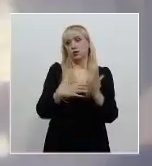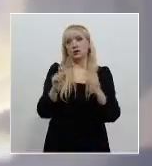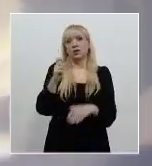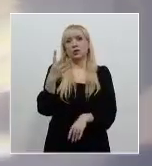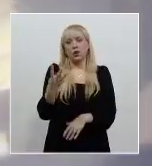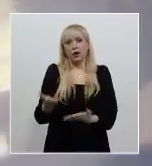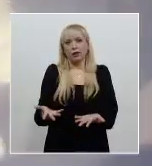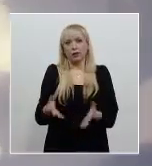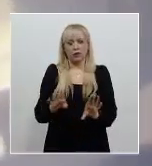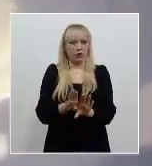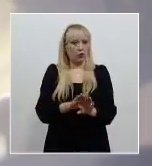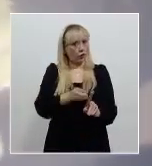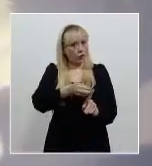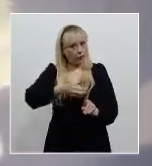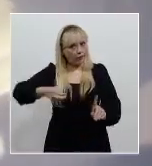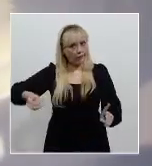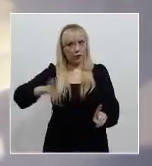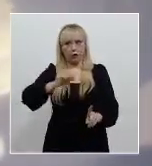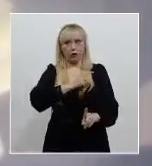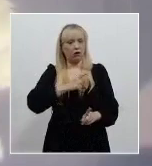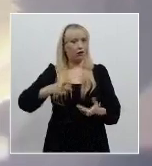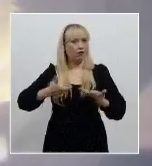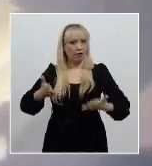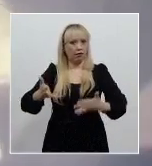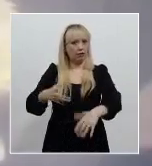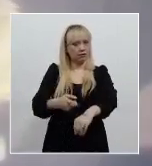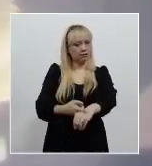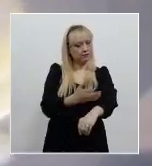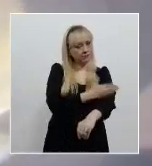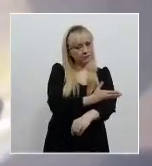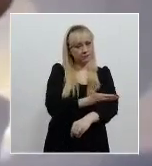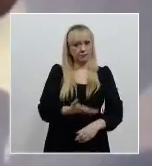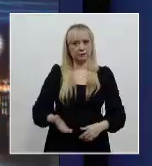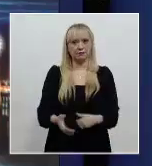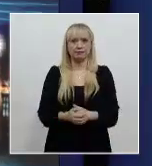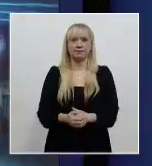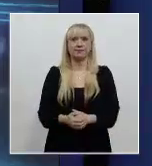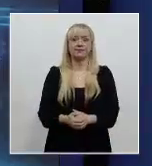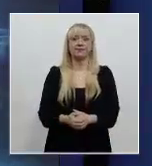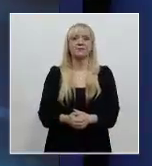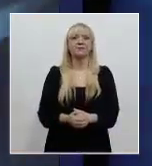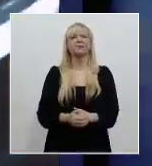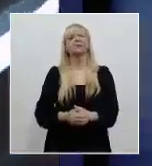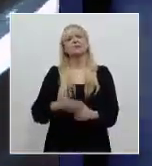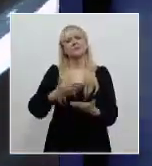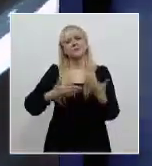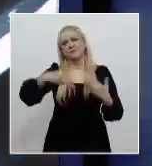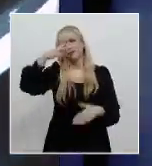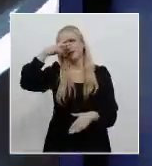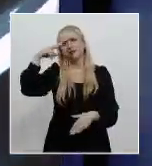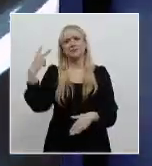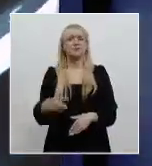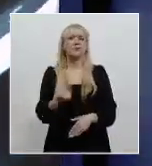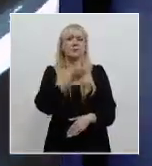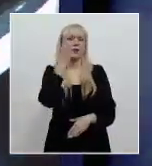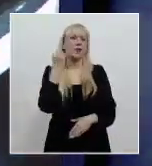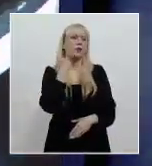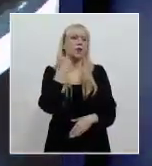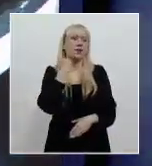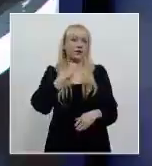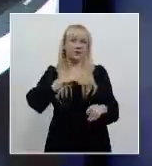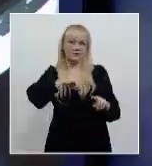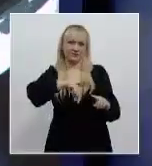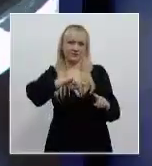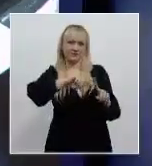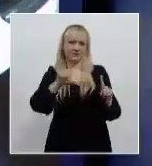Para el canal del Poder Judicial de la Federación, Juan Carlos González. La Barra Mexicana, Colegio de Abogados,